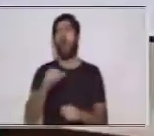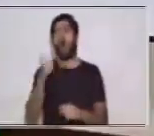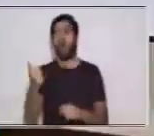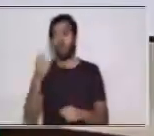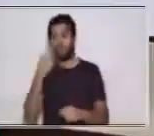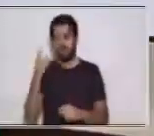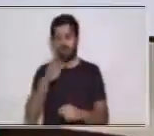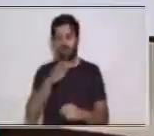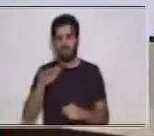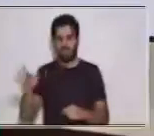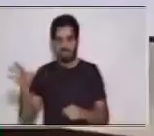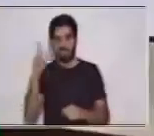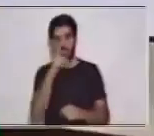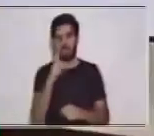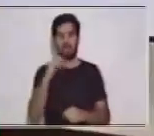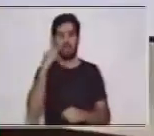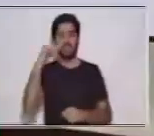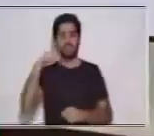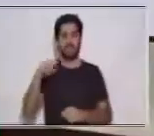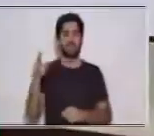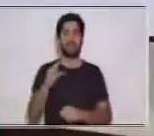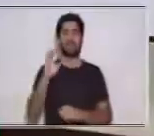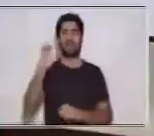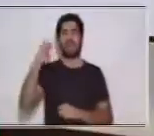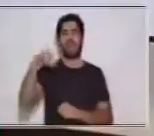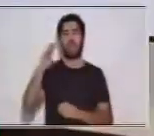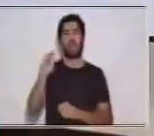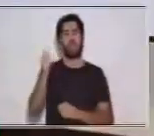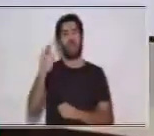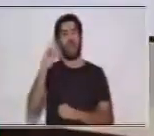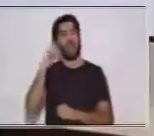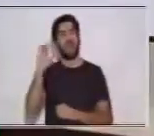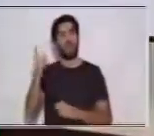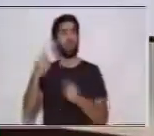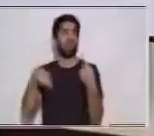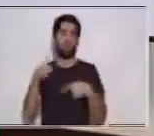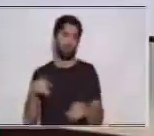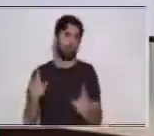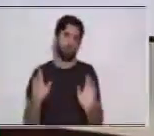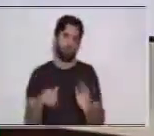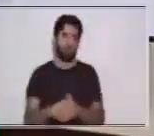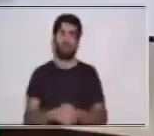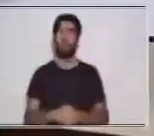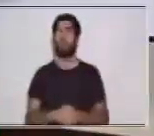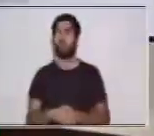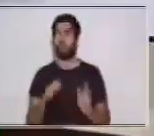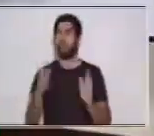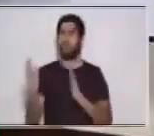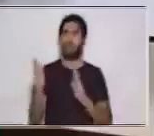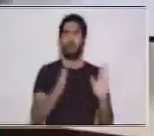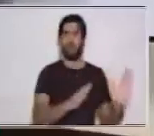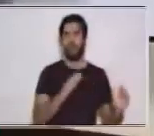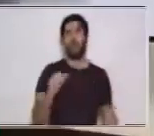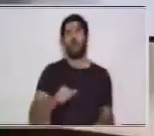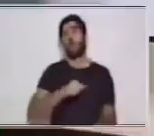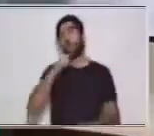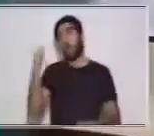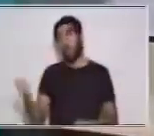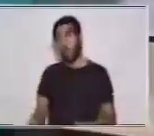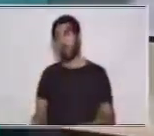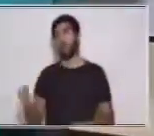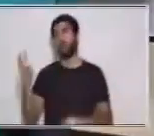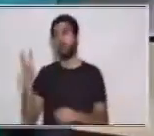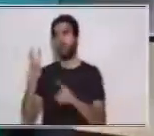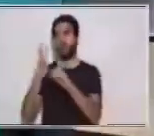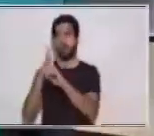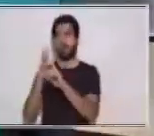sin embargo, también es parte de los conectores de oposición. Vamos con otro tipo de conectores y están